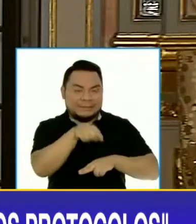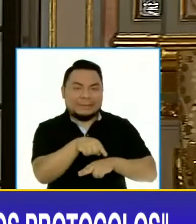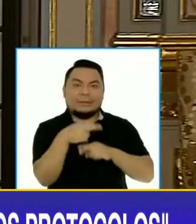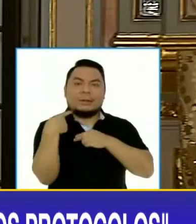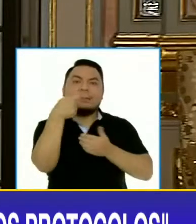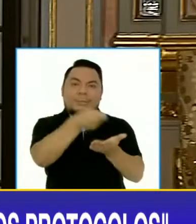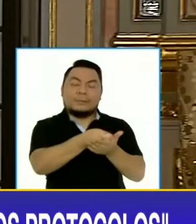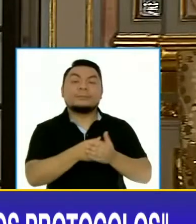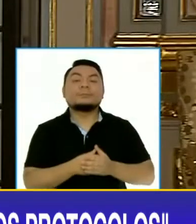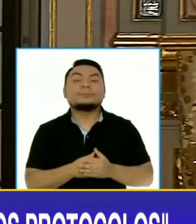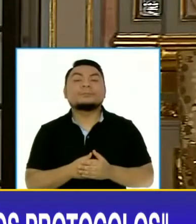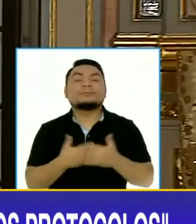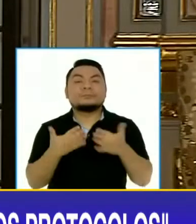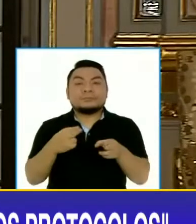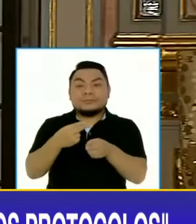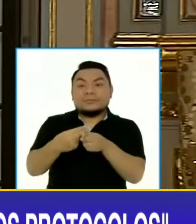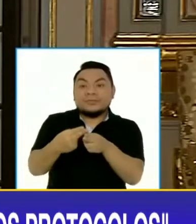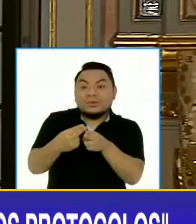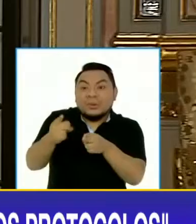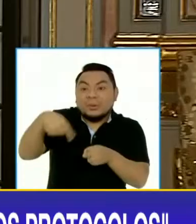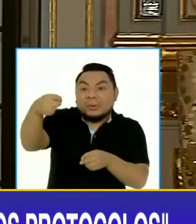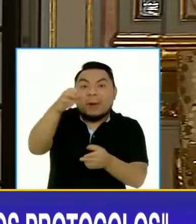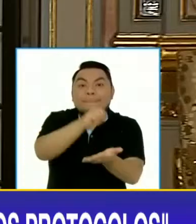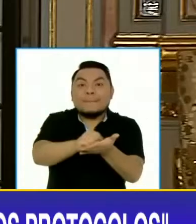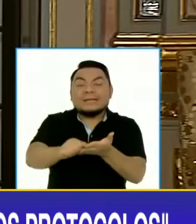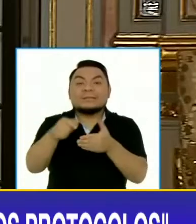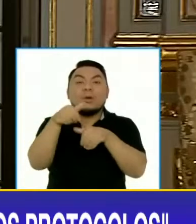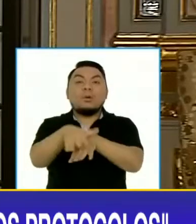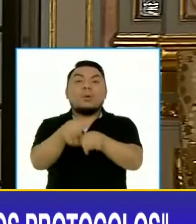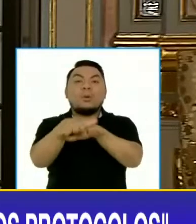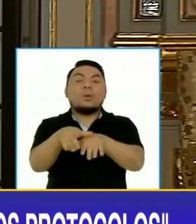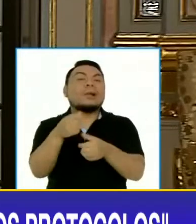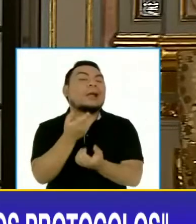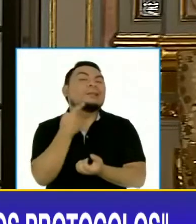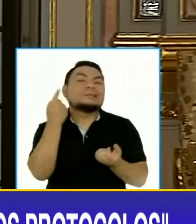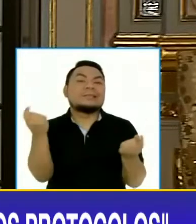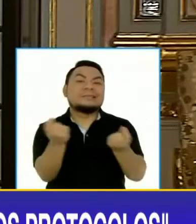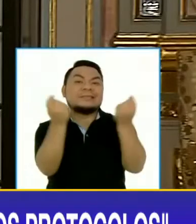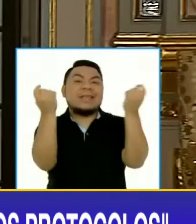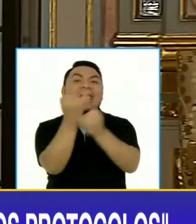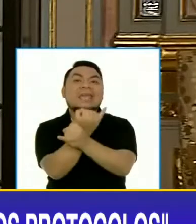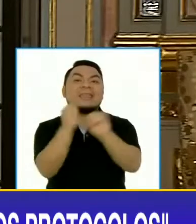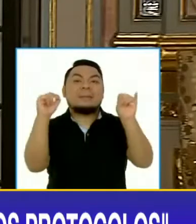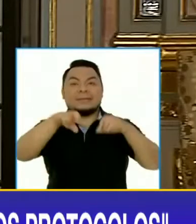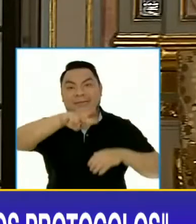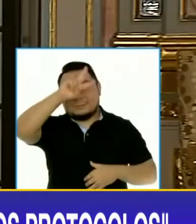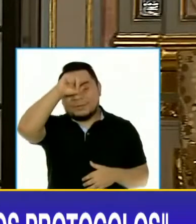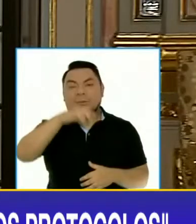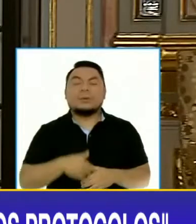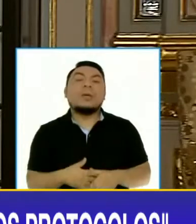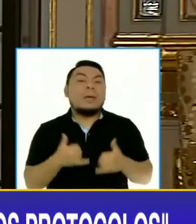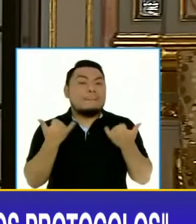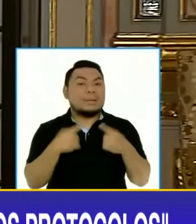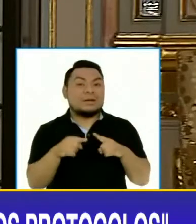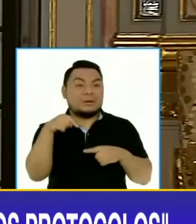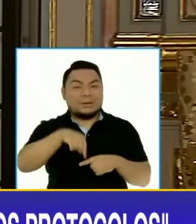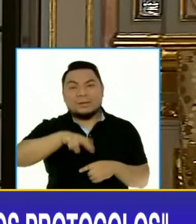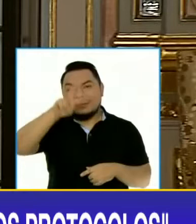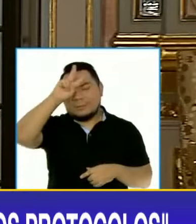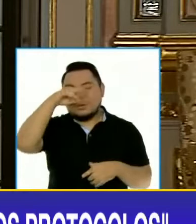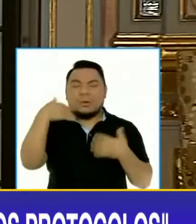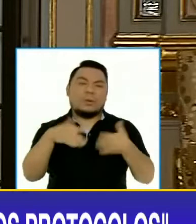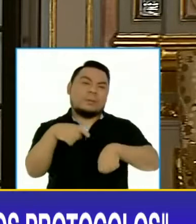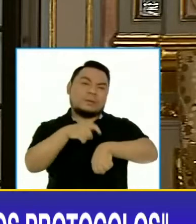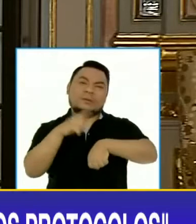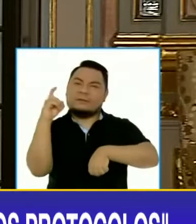A escasos meses de celebrar el Bicentenario de la Independencia, estamos atravesando uno de los momentos